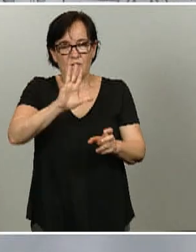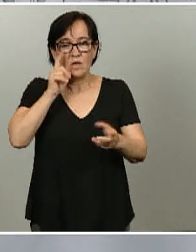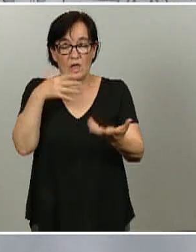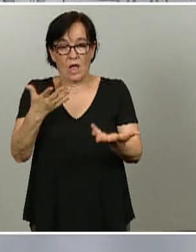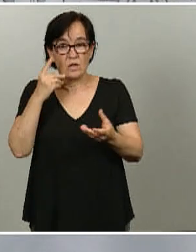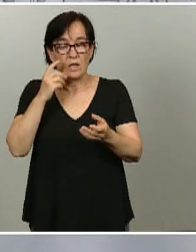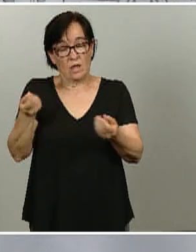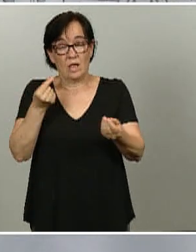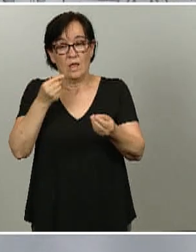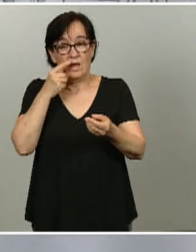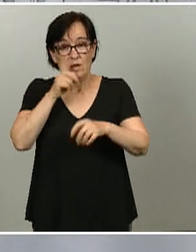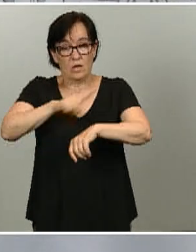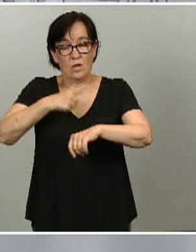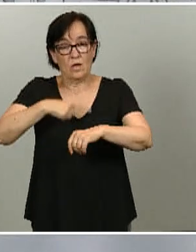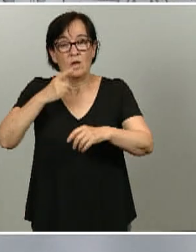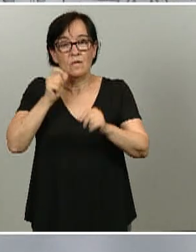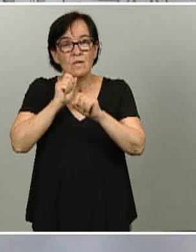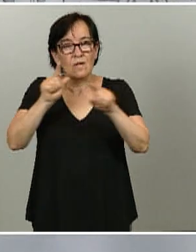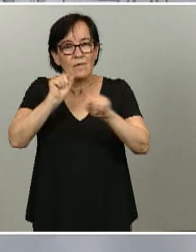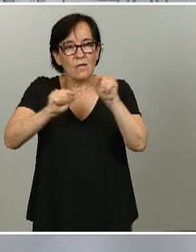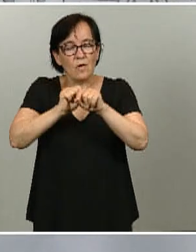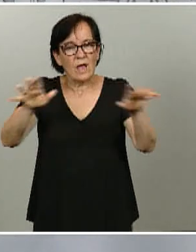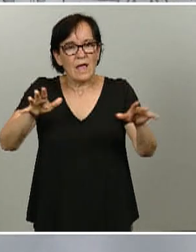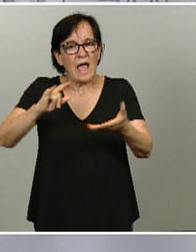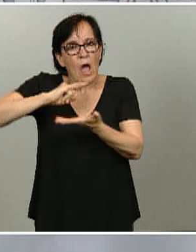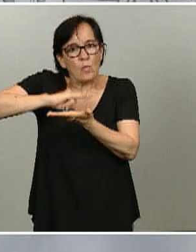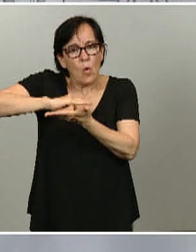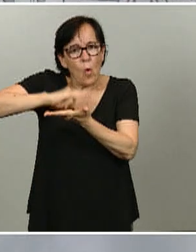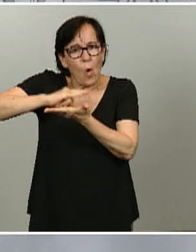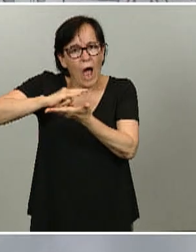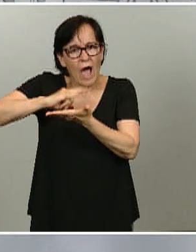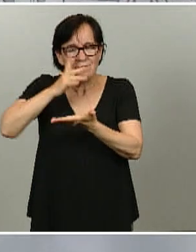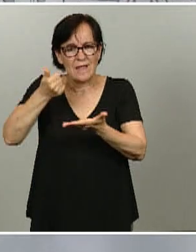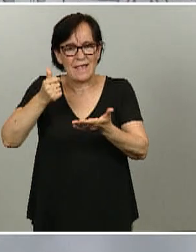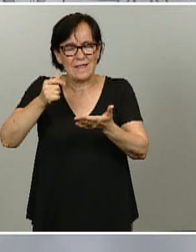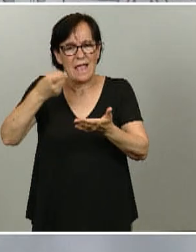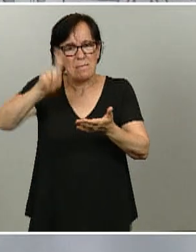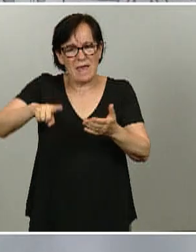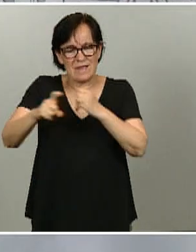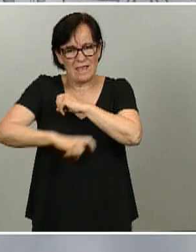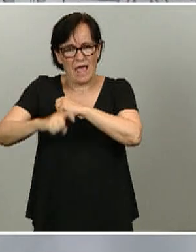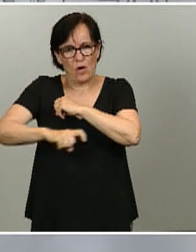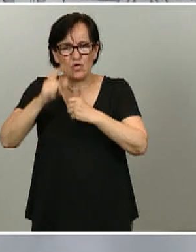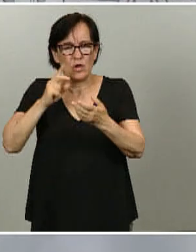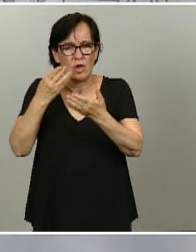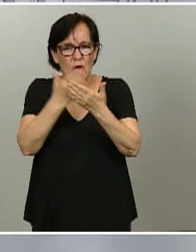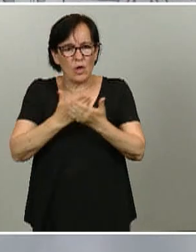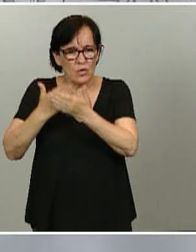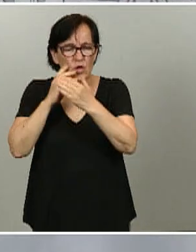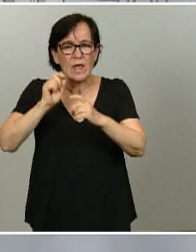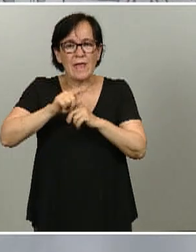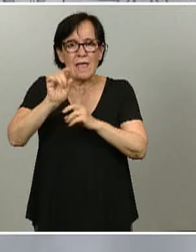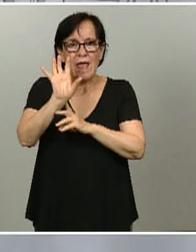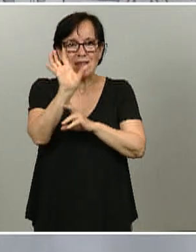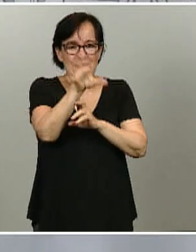en Wuhan desde el mes de agosto. Es lo que se indica en un estudio de Harvard, basado también en fotografías de satélite. ¿Qué opinión